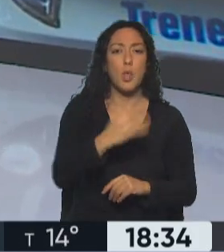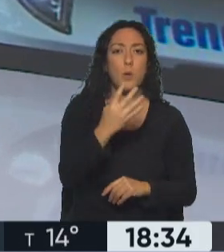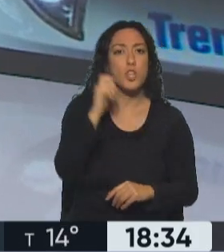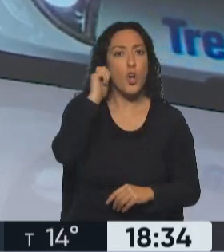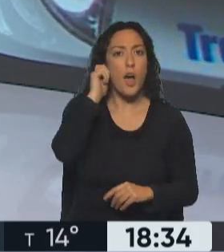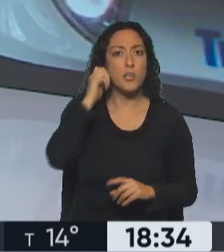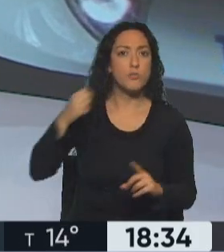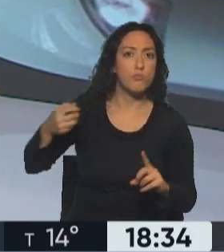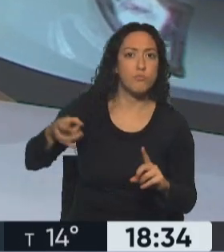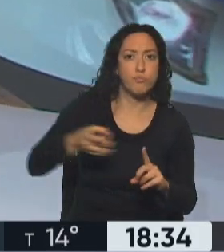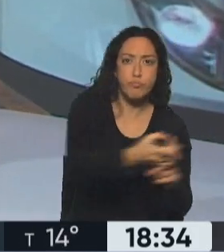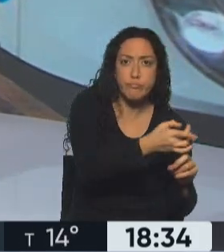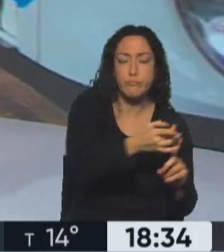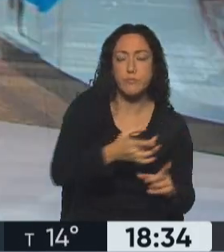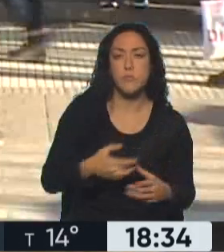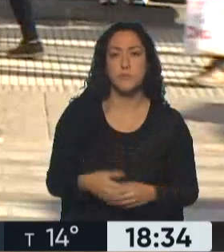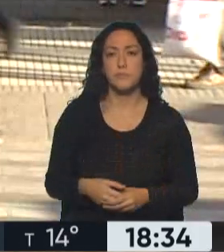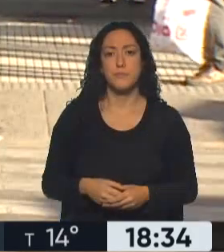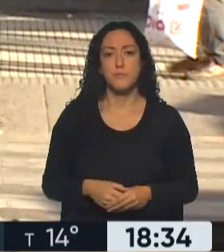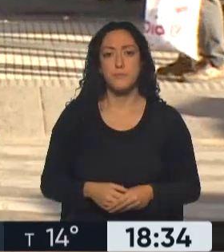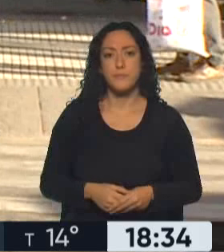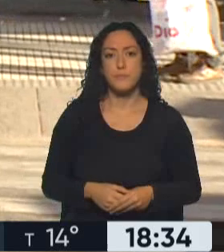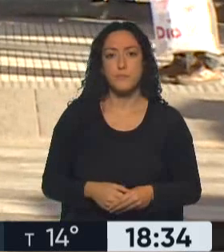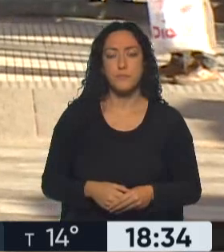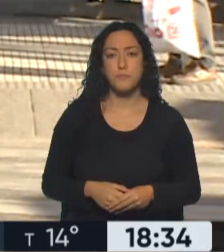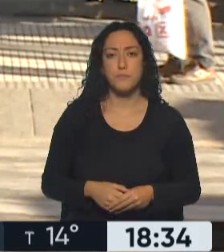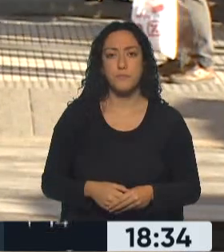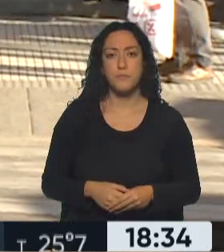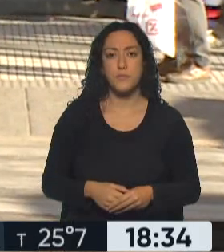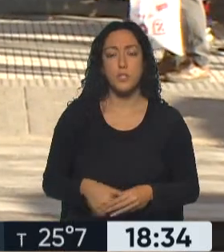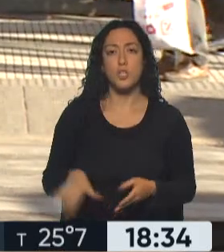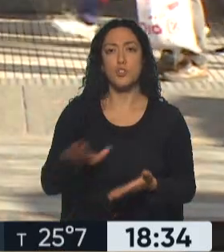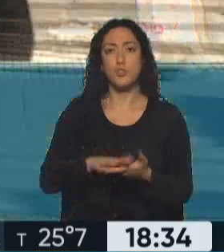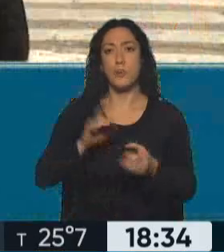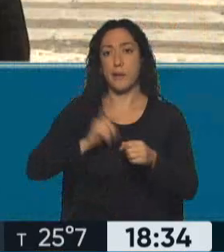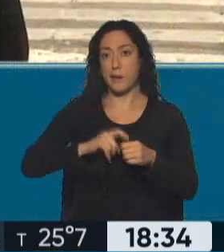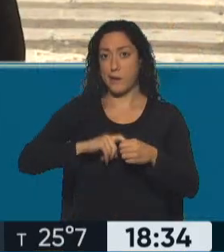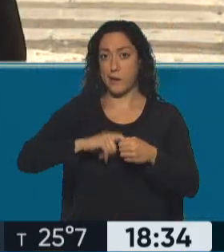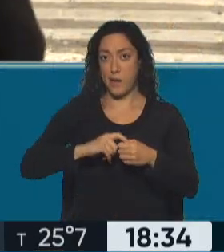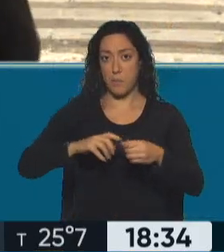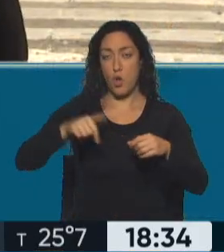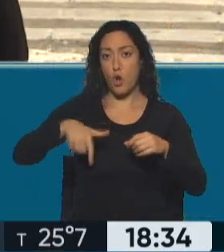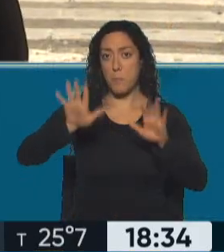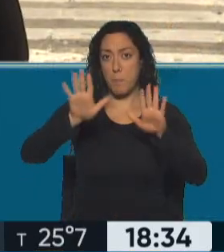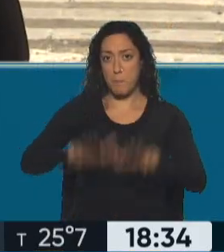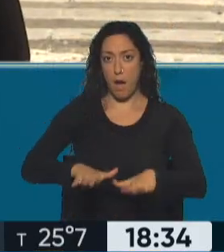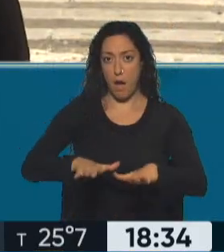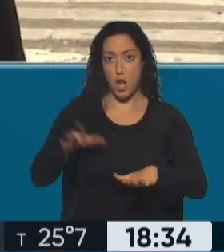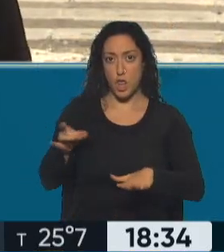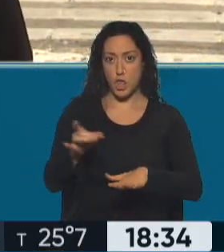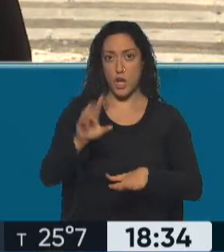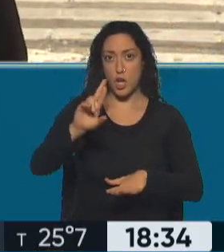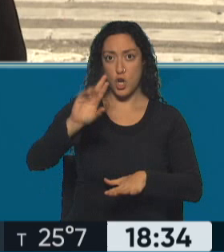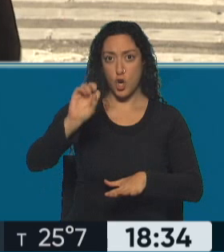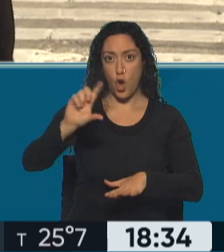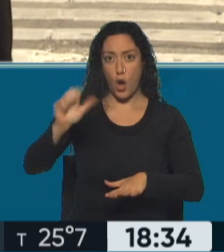tema, nos informa Magali Arens. Por una medida de fuerza gremial, hoy hay paro en el tren Roca y en todos